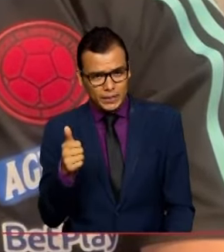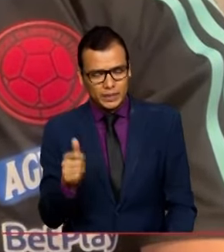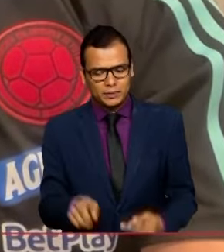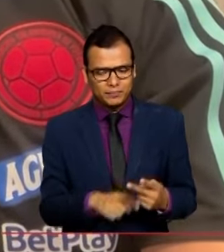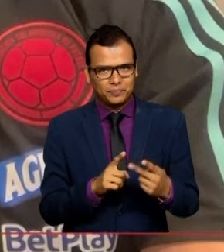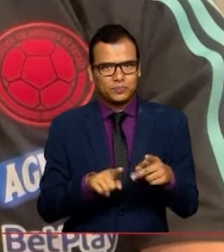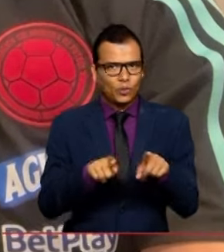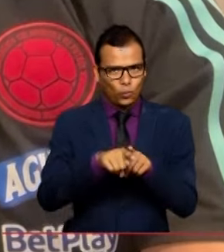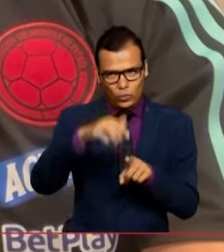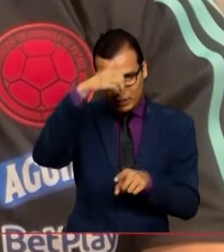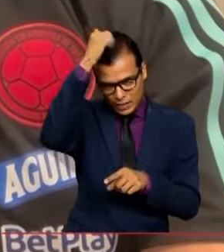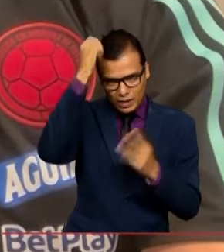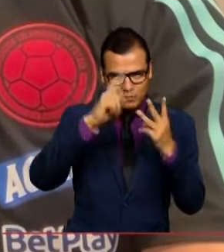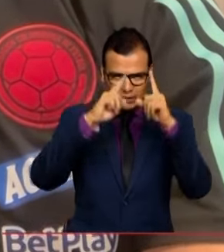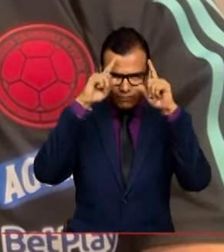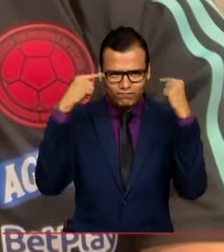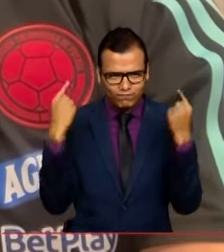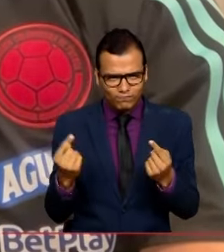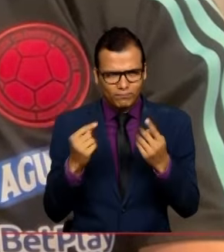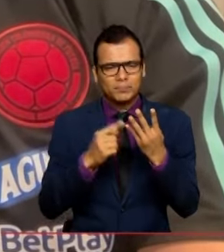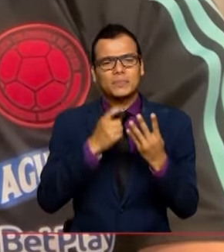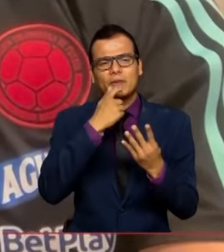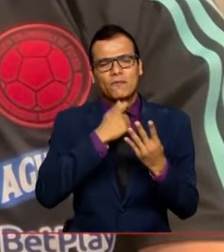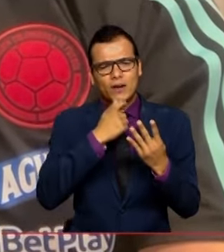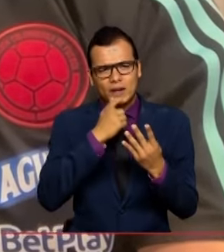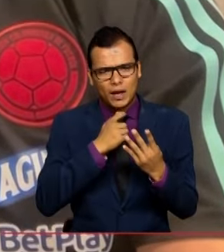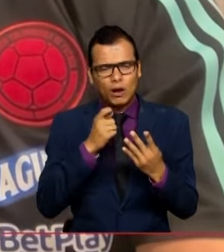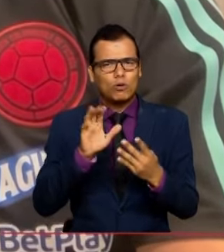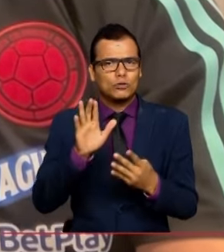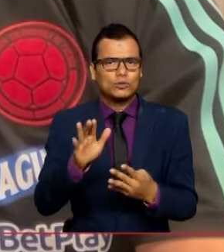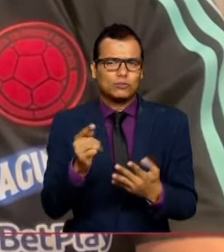con James, con Cuadrado, con Falcao, son todos gente